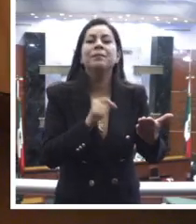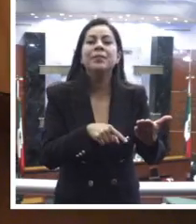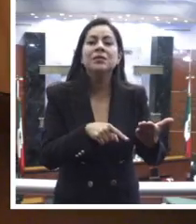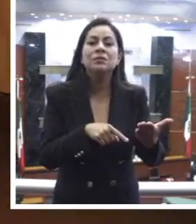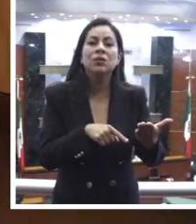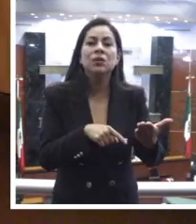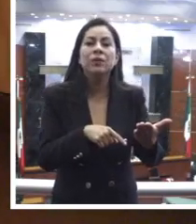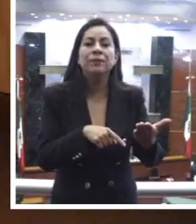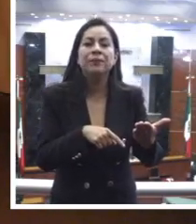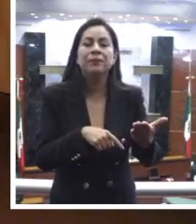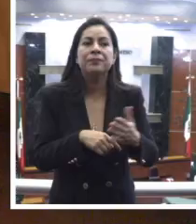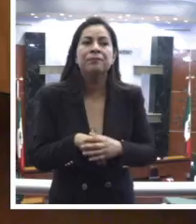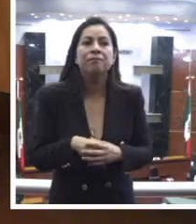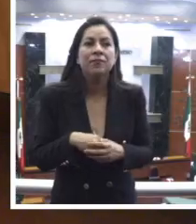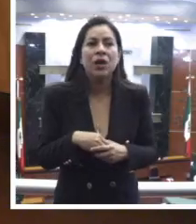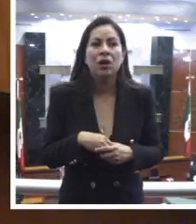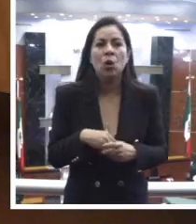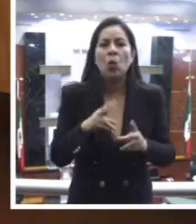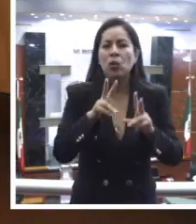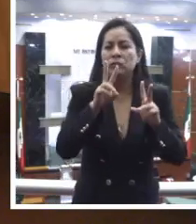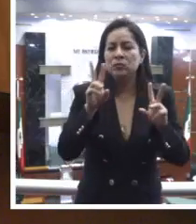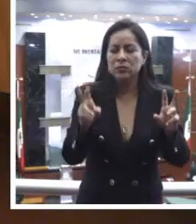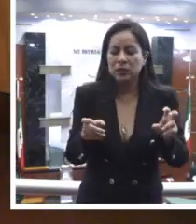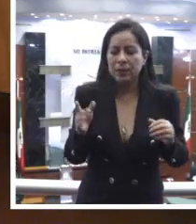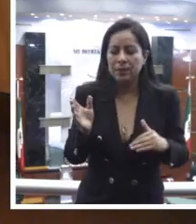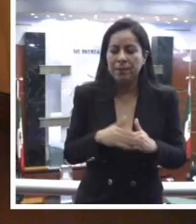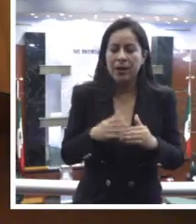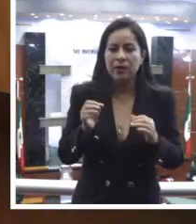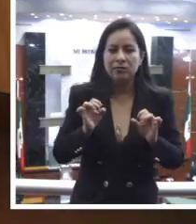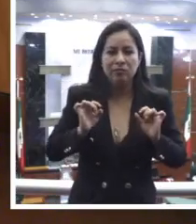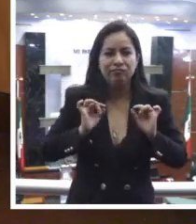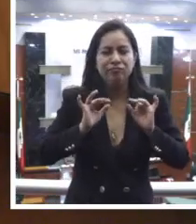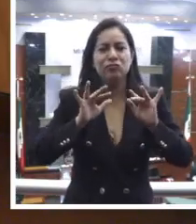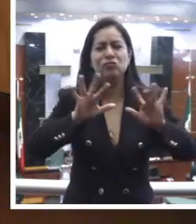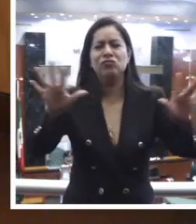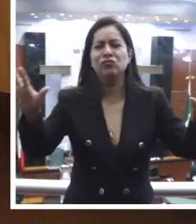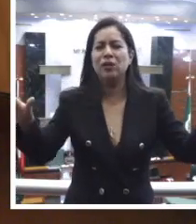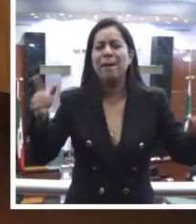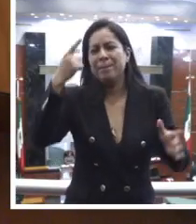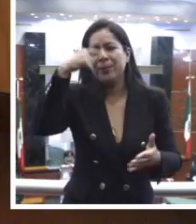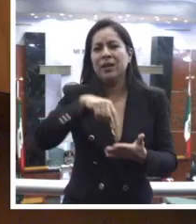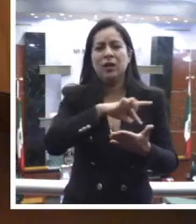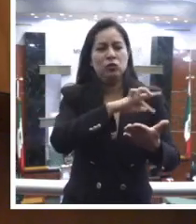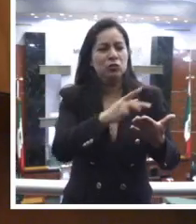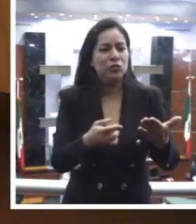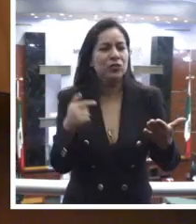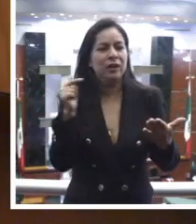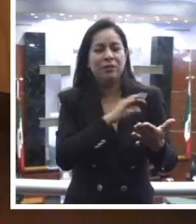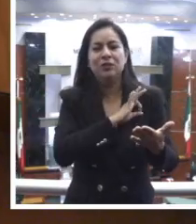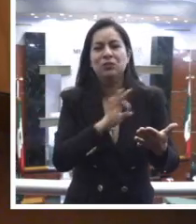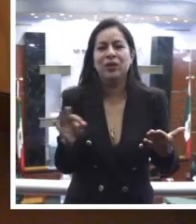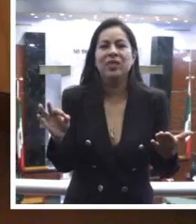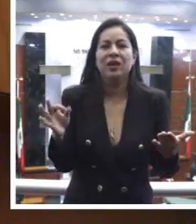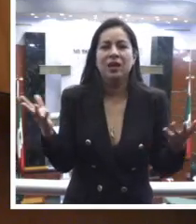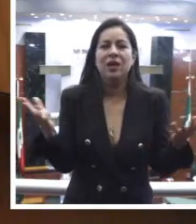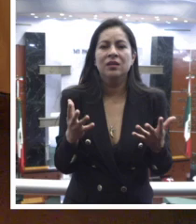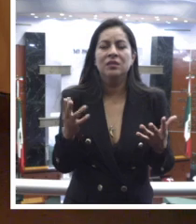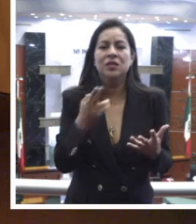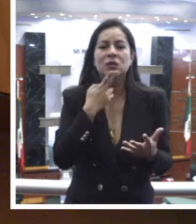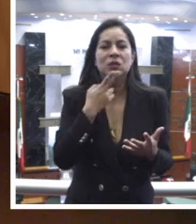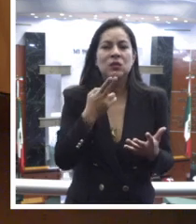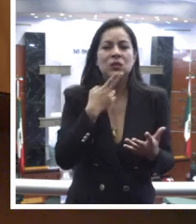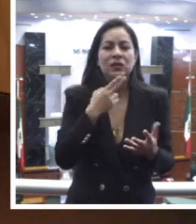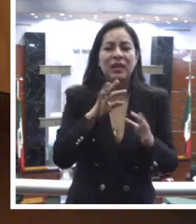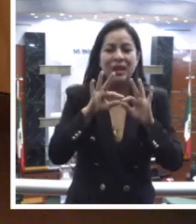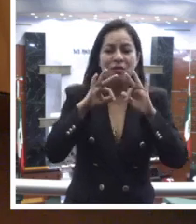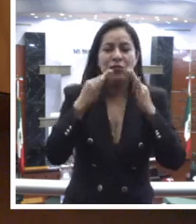esa, un tema de máxima publicidad para que los programas puedan ser aplicados de